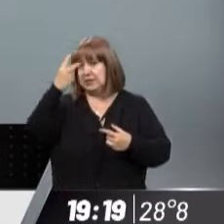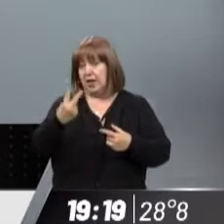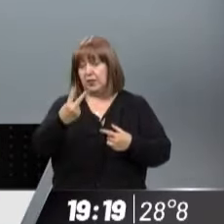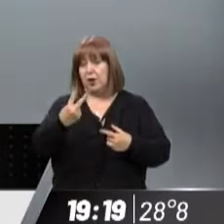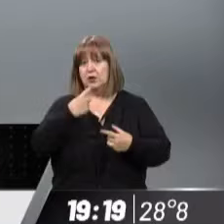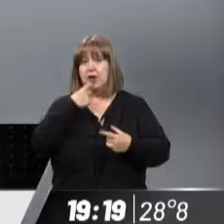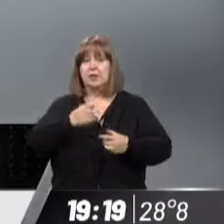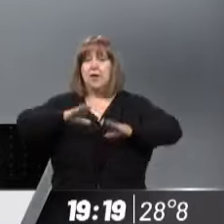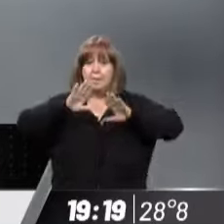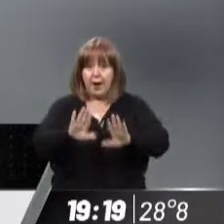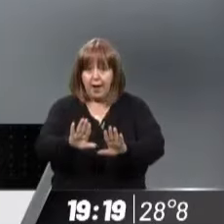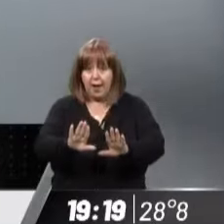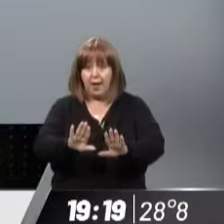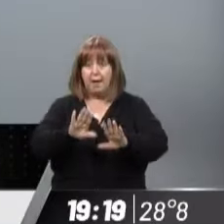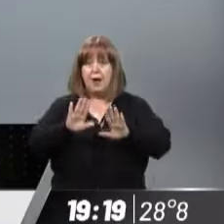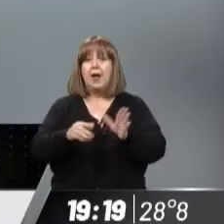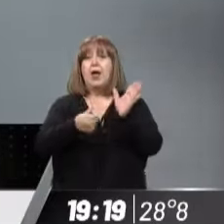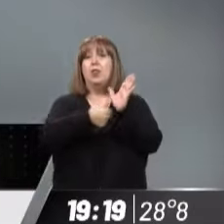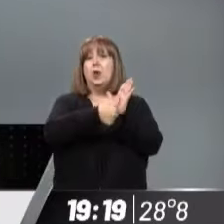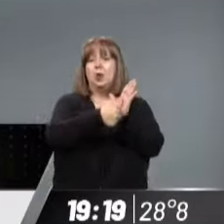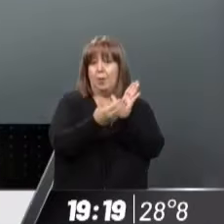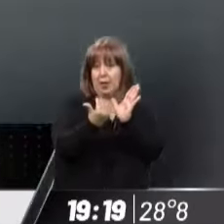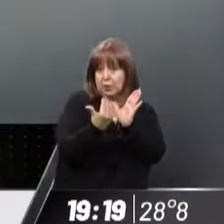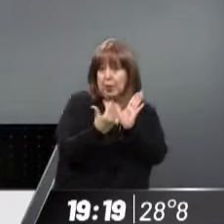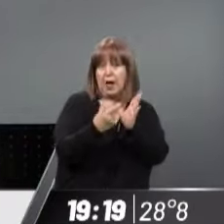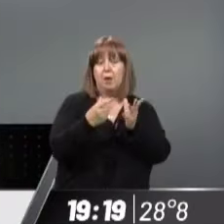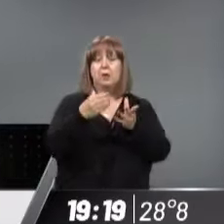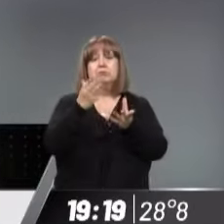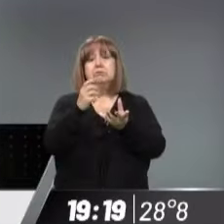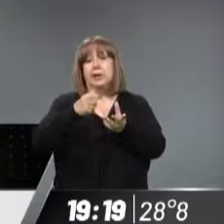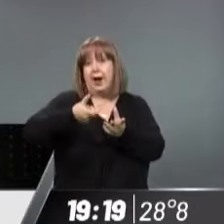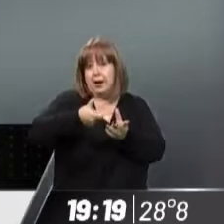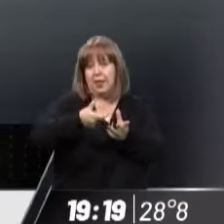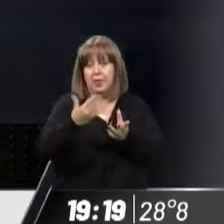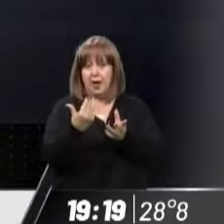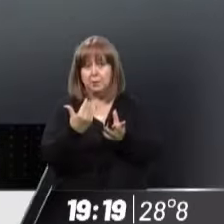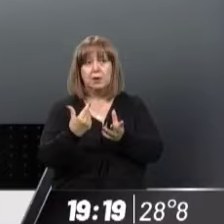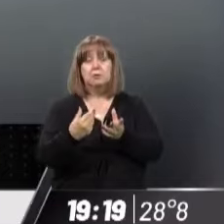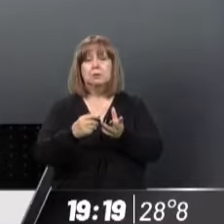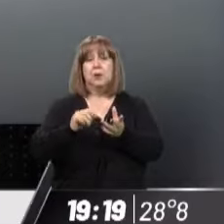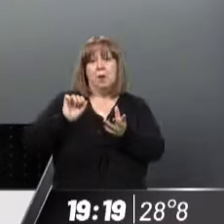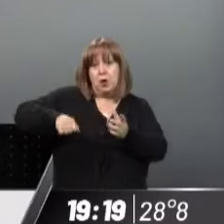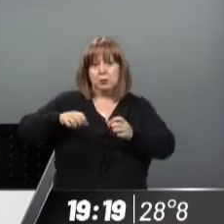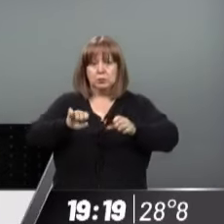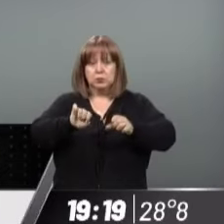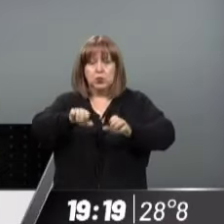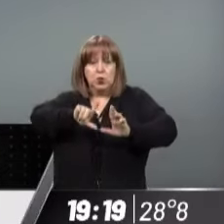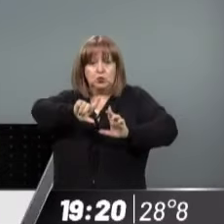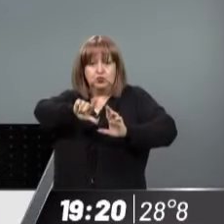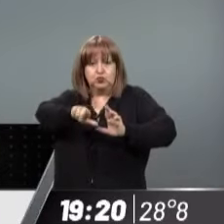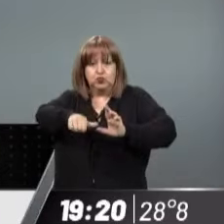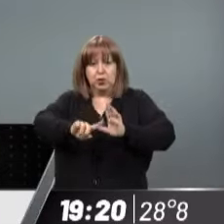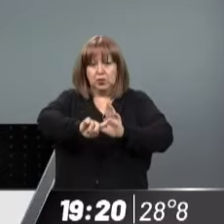frena y alguno de los oficiales cae al piso, podría haber terminado en una lesión más grande porque uno tuvo un traumatismo en una de las